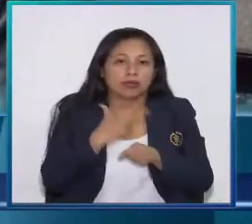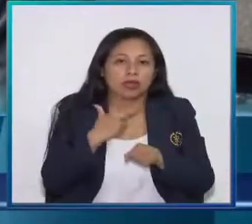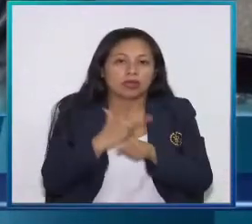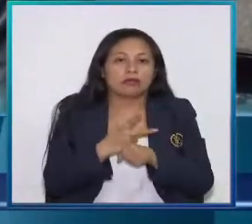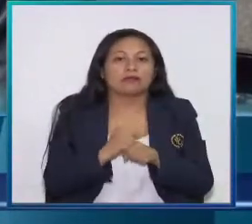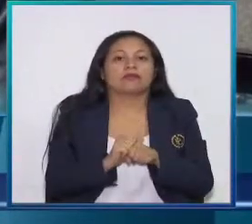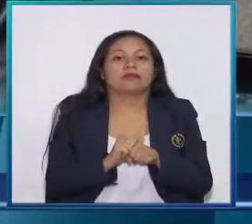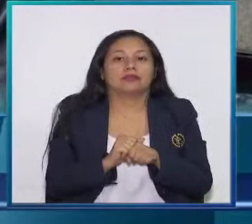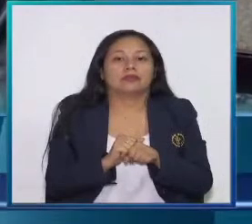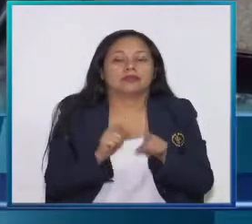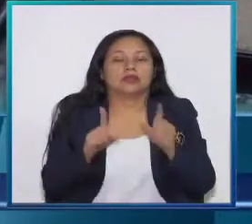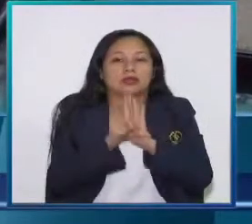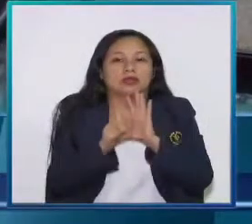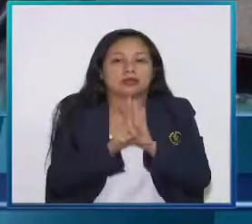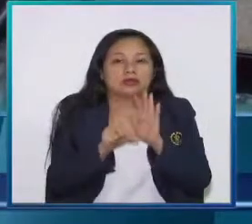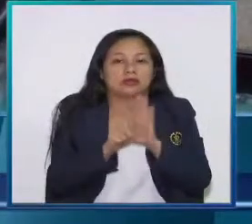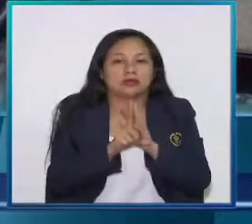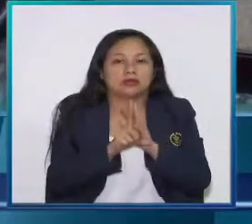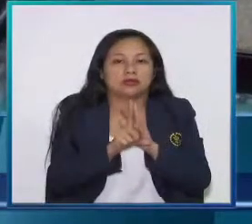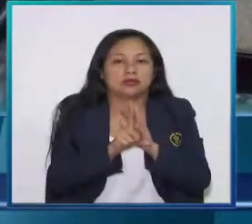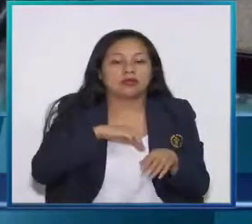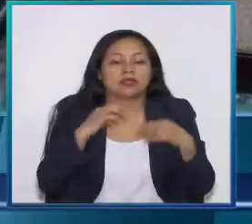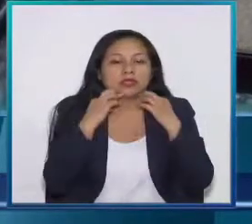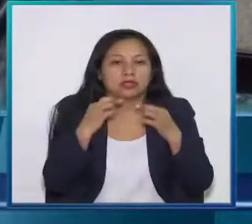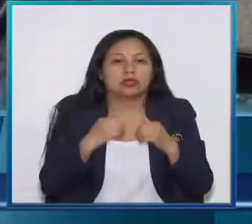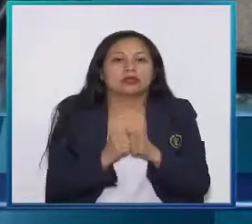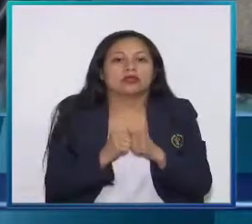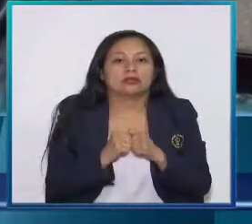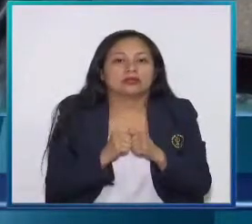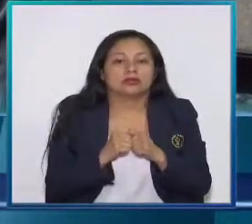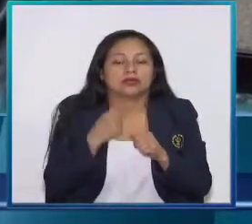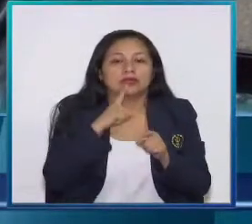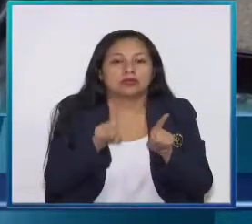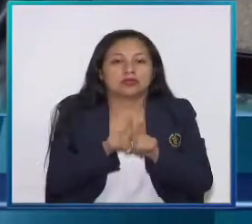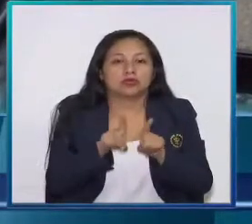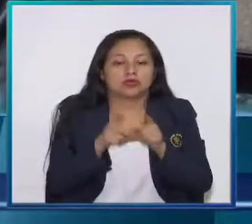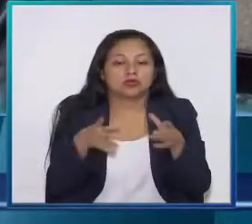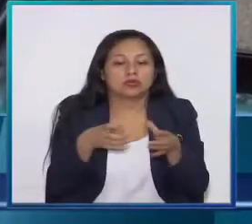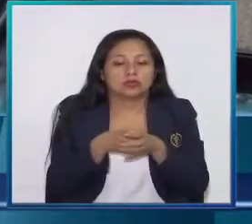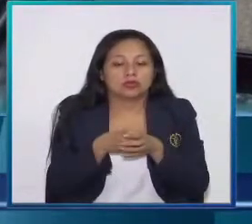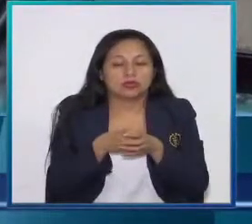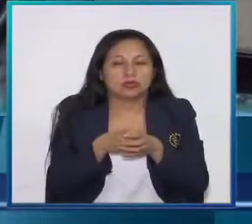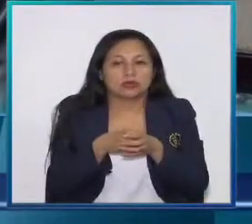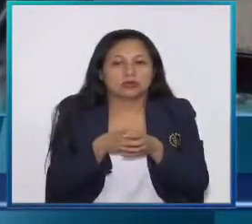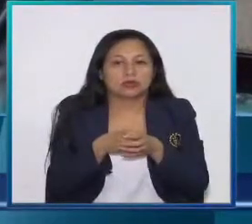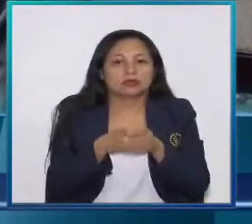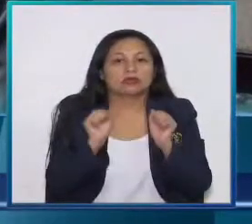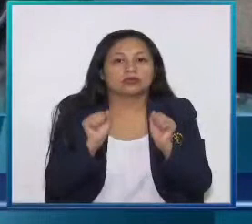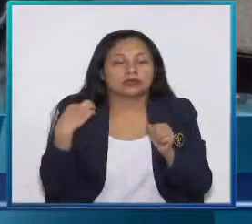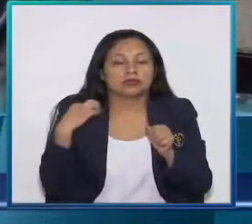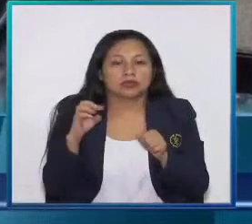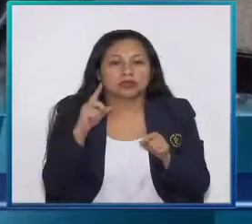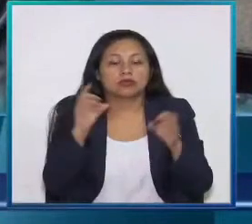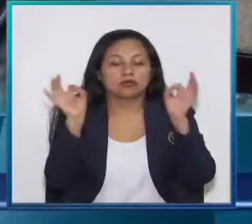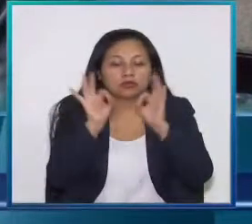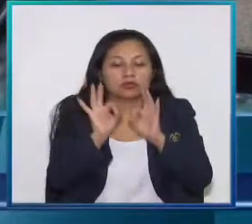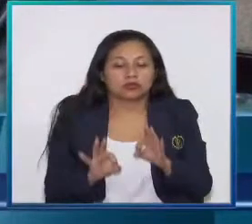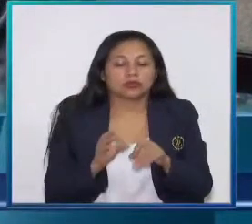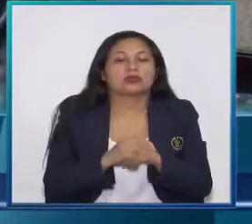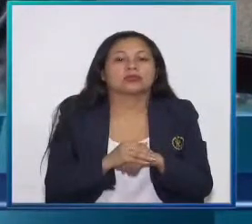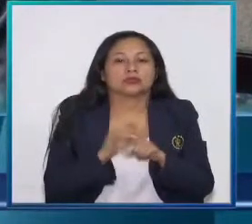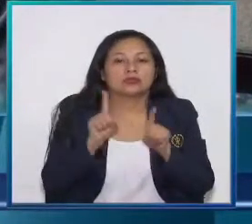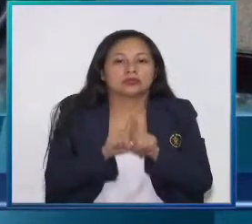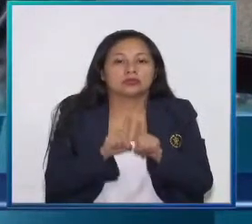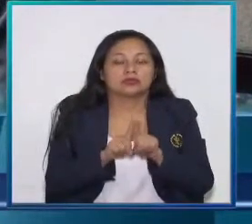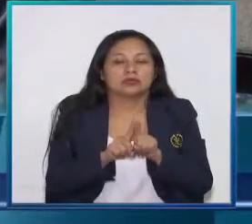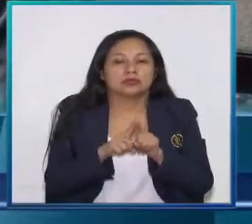de Guatemala y la Ley Orgánica del Ministerio Público regulan que la comisión de postulación para la conformación de